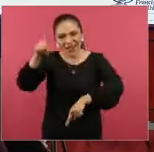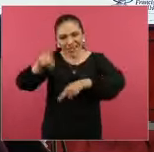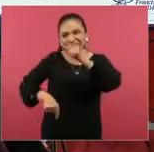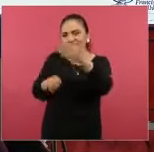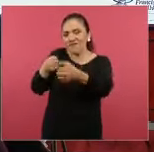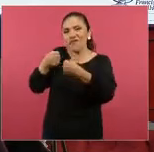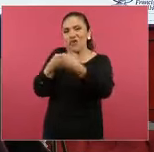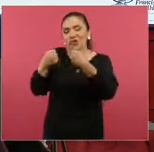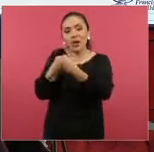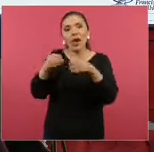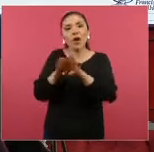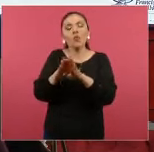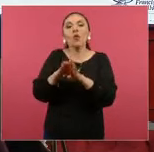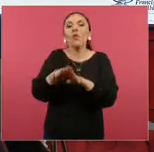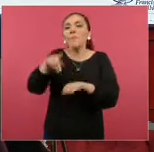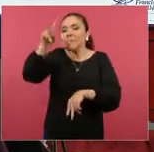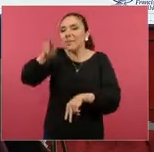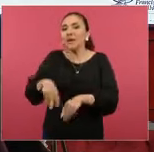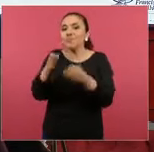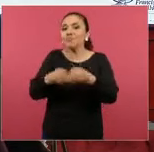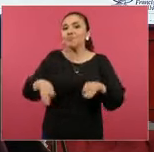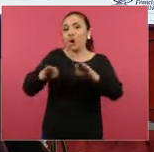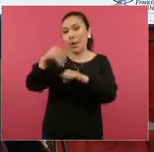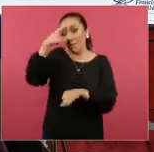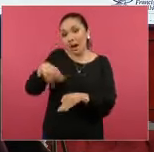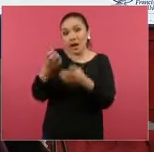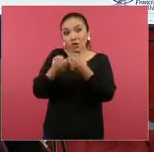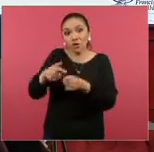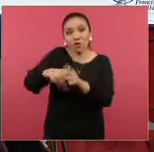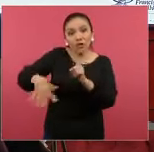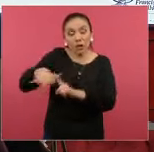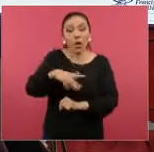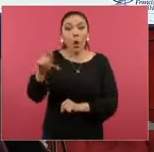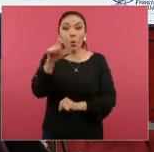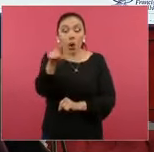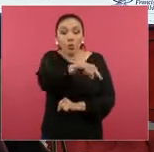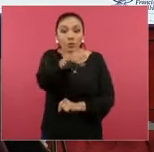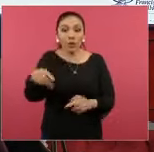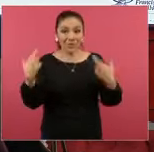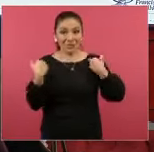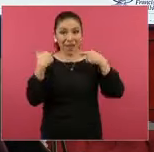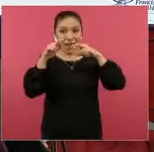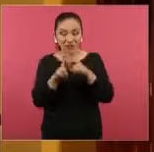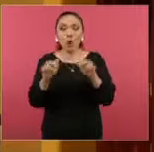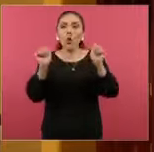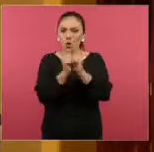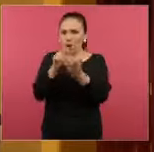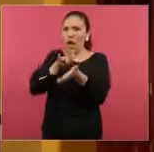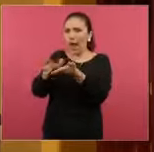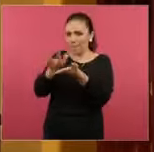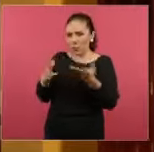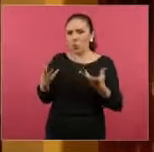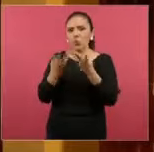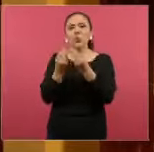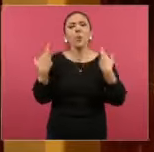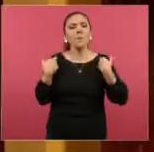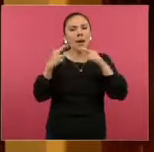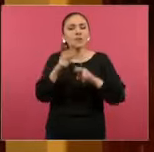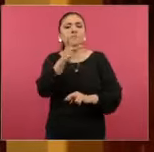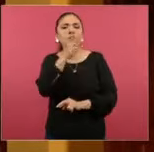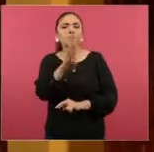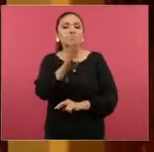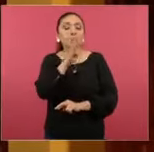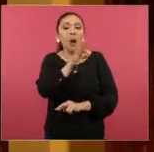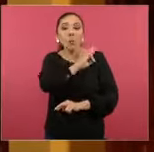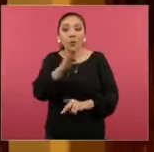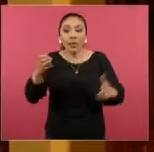allá, que tengan un impacto social. Y cuando nosotros como maestras y maestros, en apoyo con los padres de familia, logramos que estos